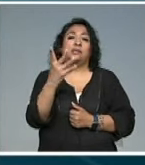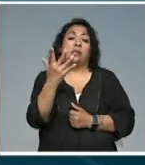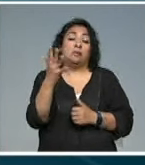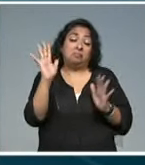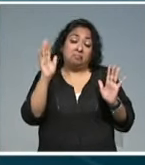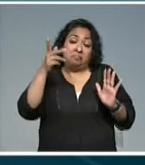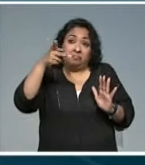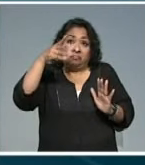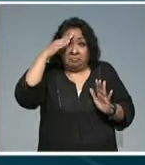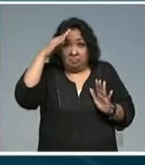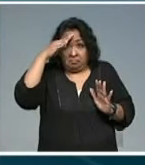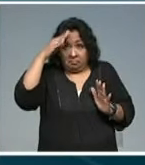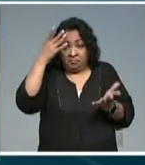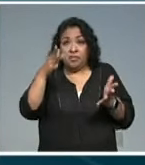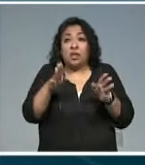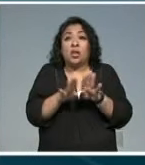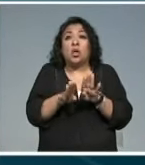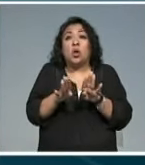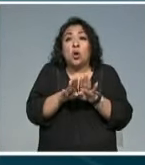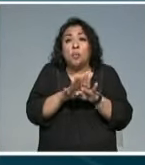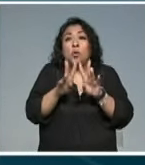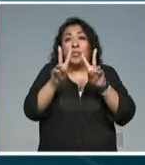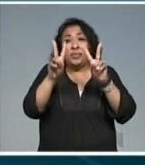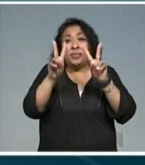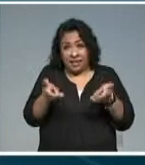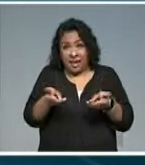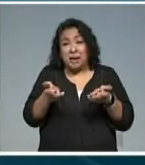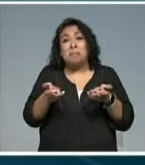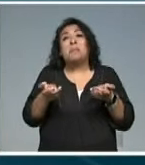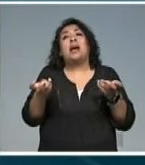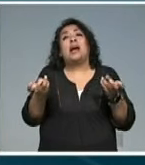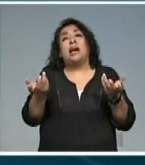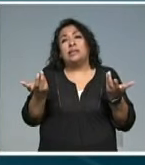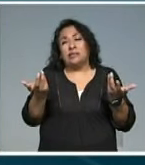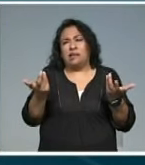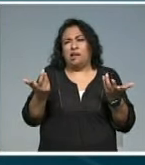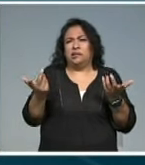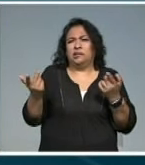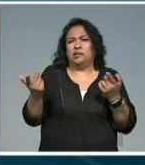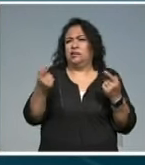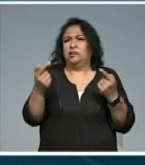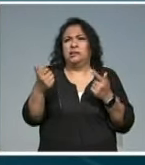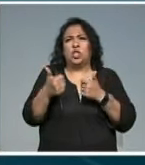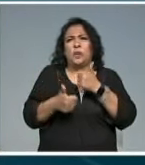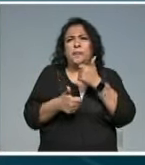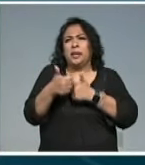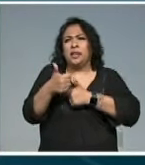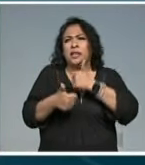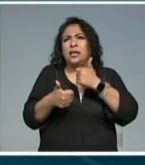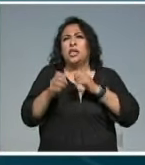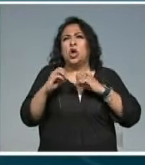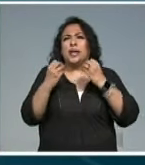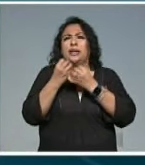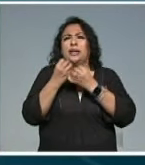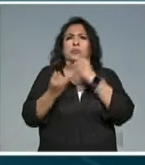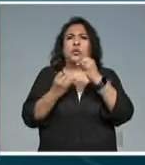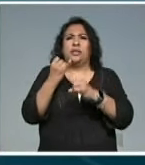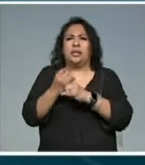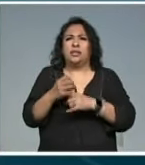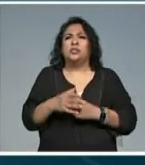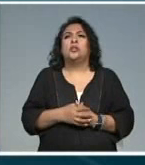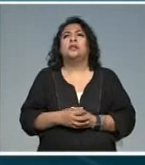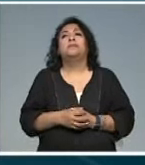la reflexión al respecto de cómo estos temas llegan a ser competencia también de los organismos internacionales,